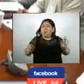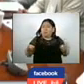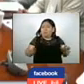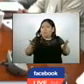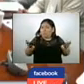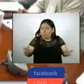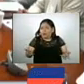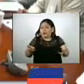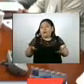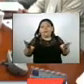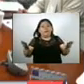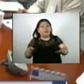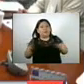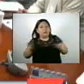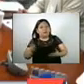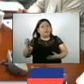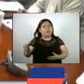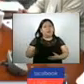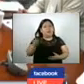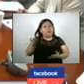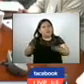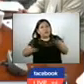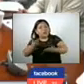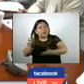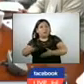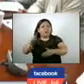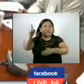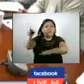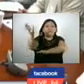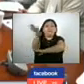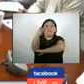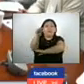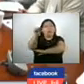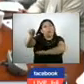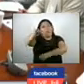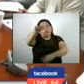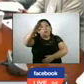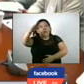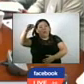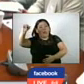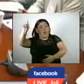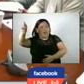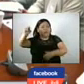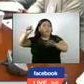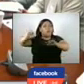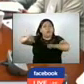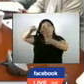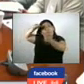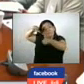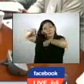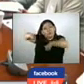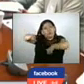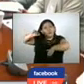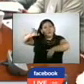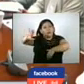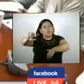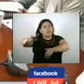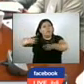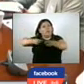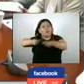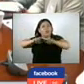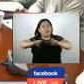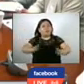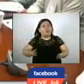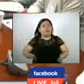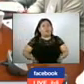buscan modernizar los diferentes servicios que brinda Cancillería en el exterior y que estos vayan acorde a la nueva visión de la administración